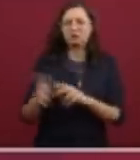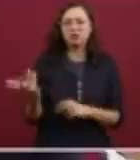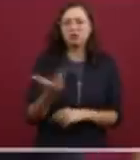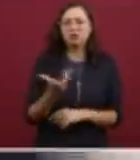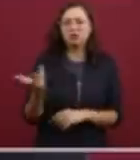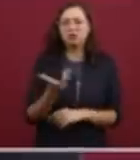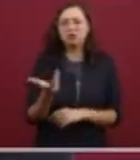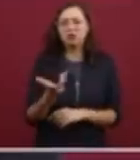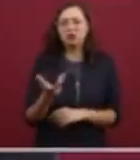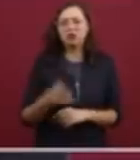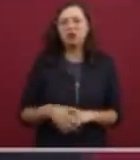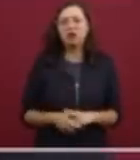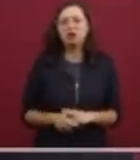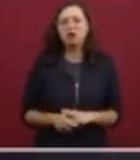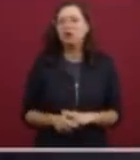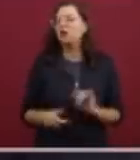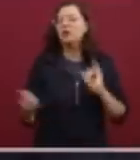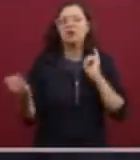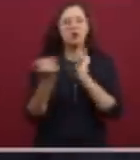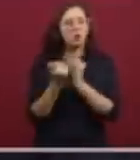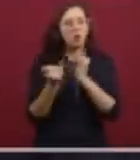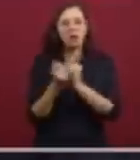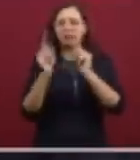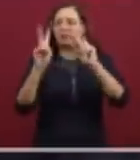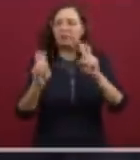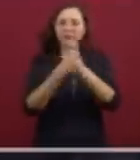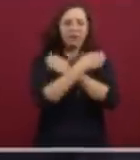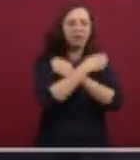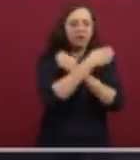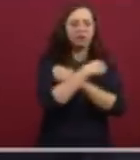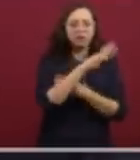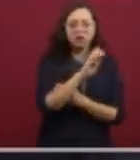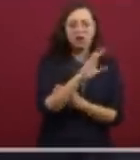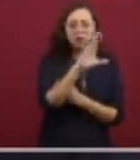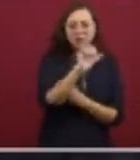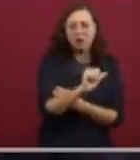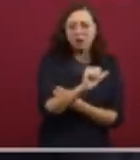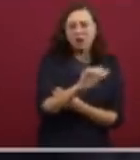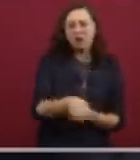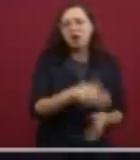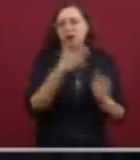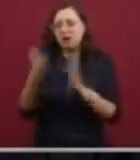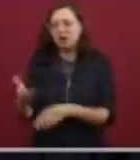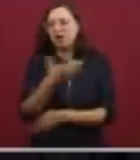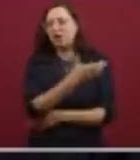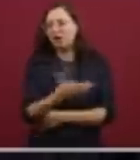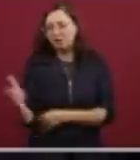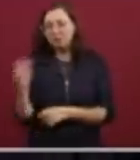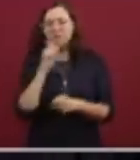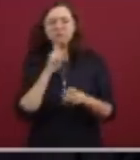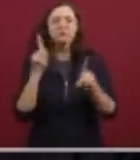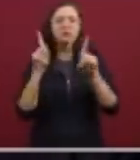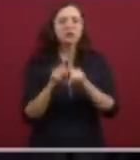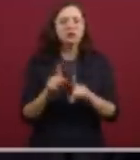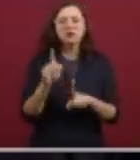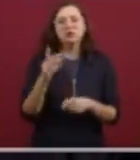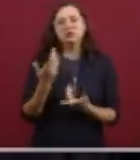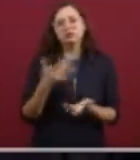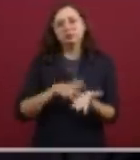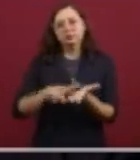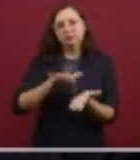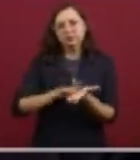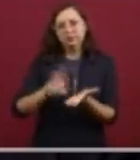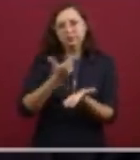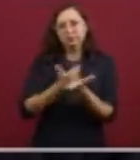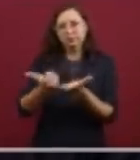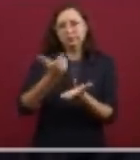Estamos nada más, igual que en el caso de las becas, cuidando que les llegue a los campesinos el apoyo